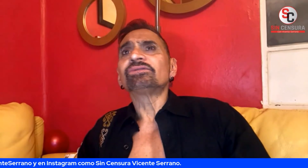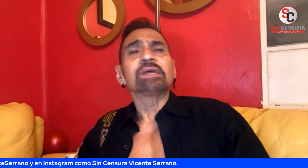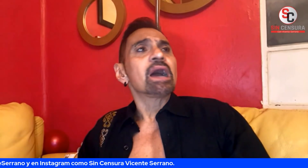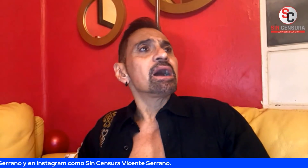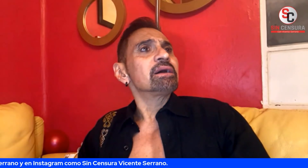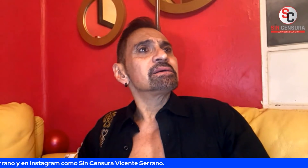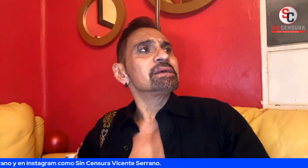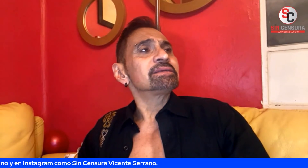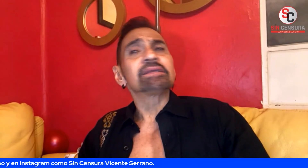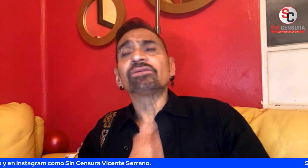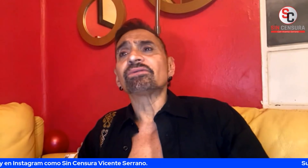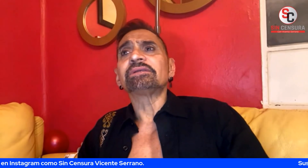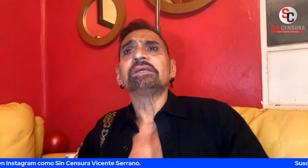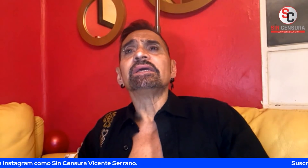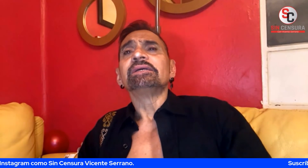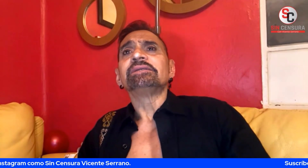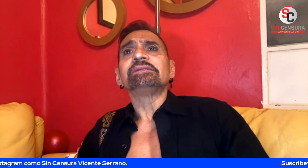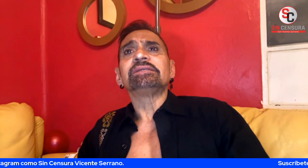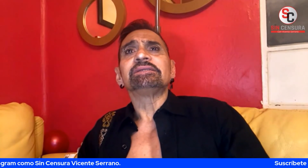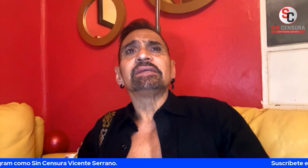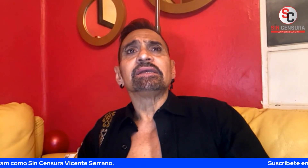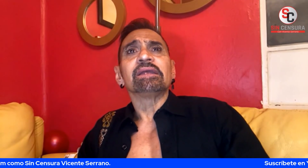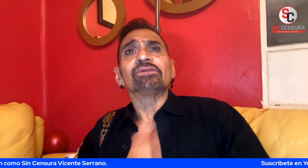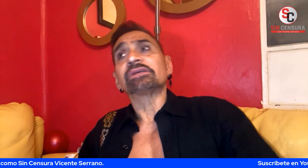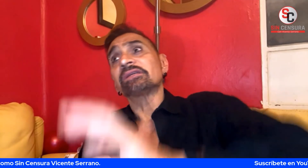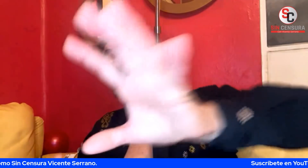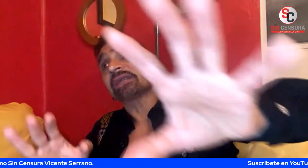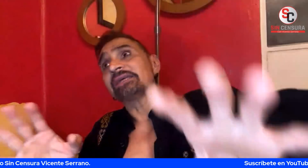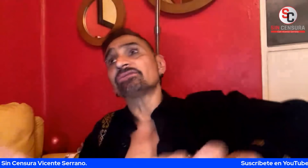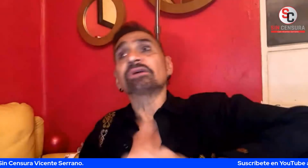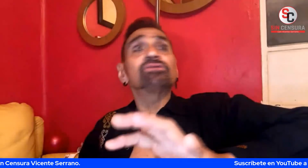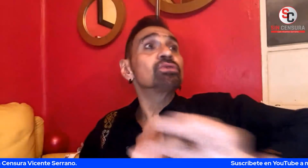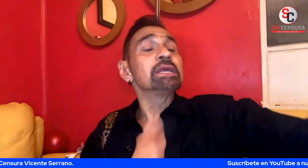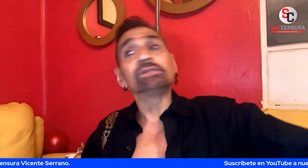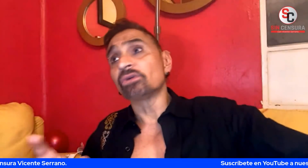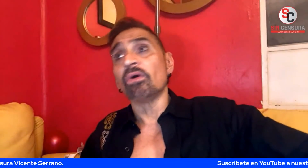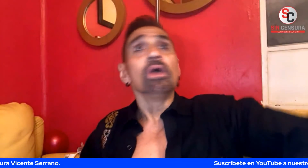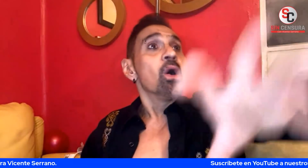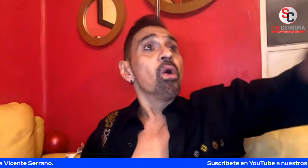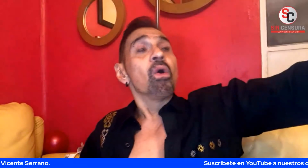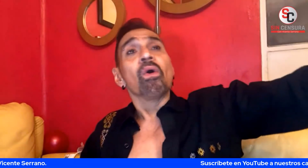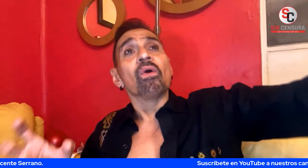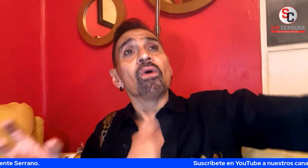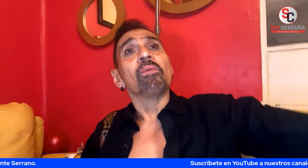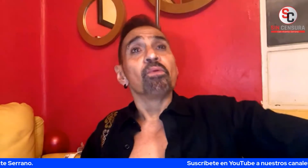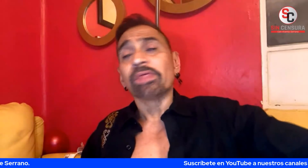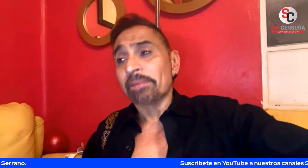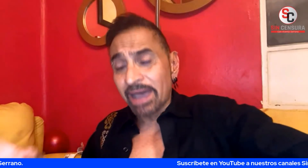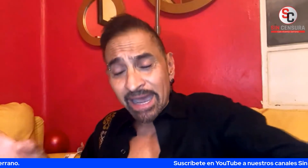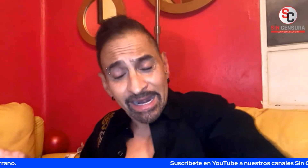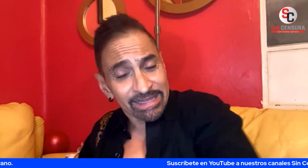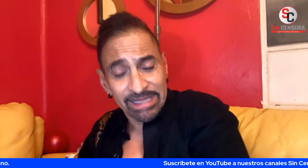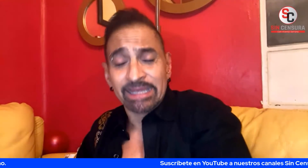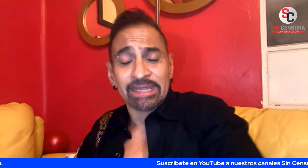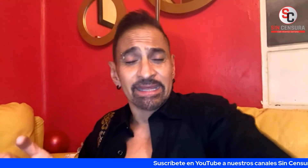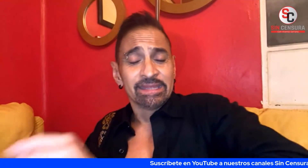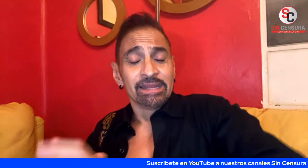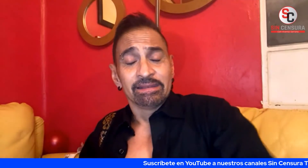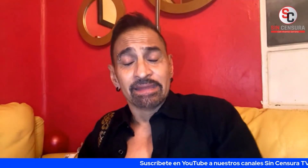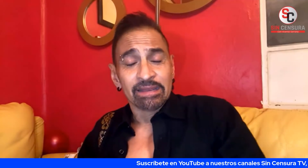que, no sé, es que yo creo que si los extraterrestres de Jesucristo o Buda